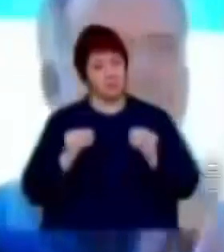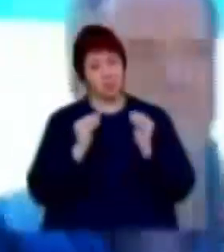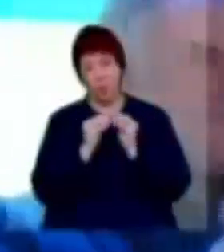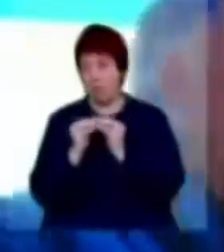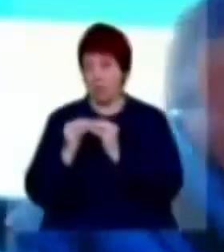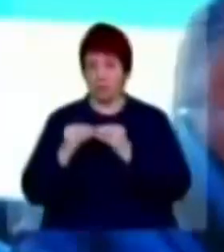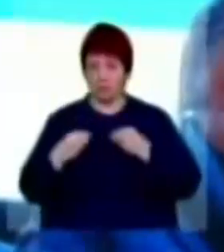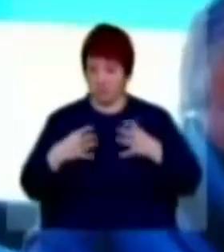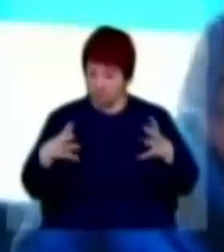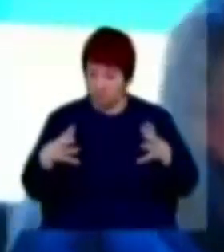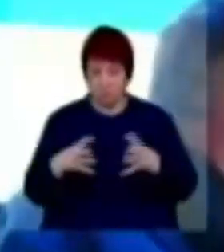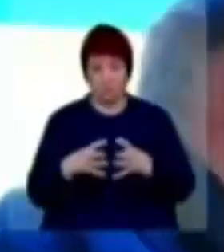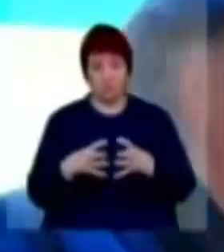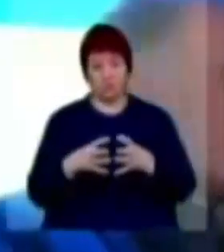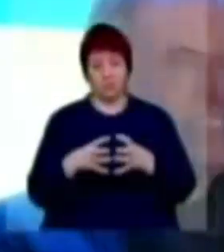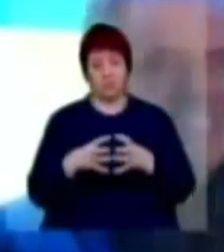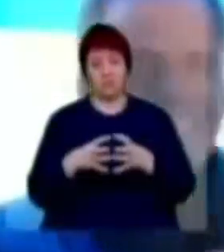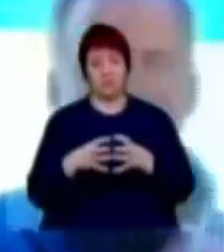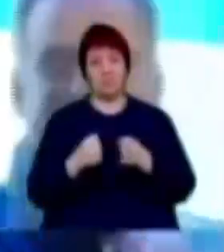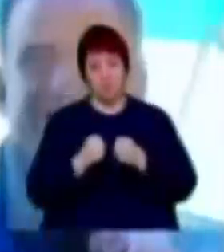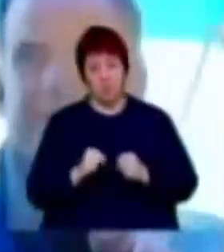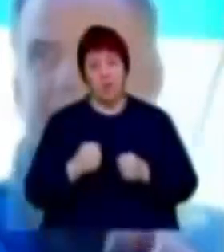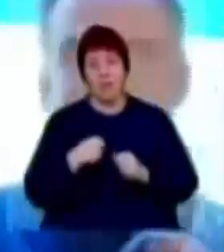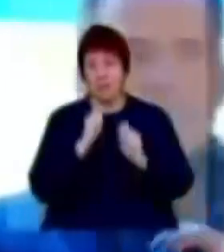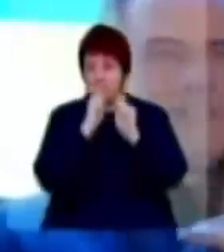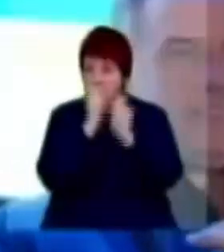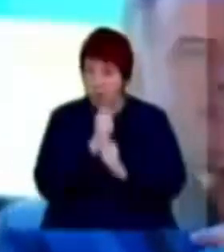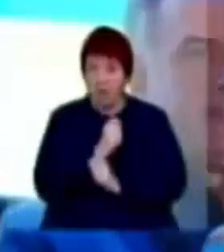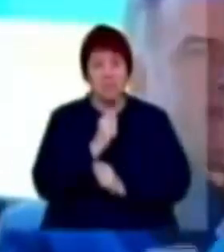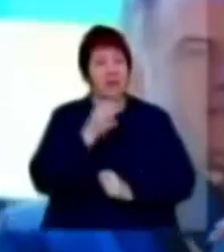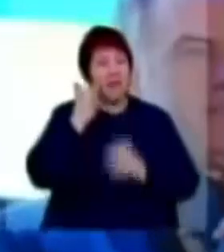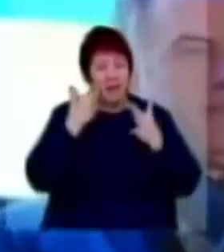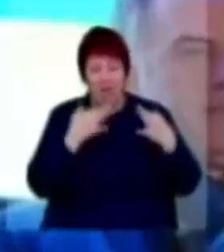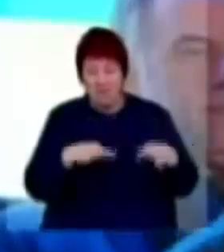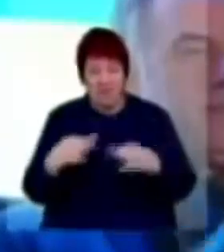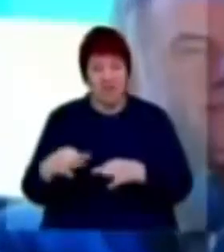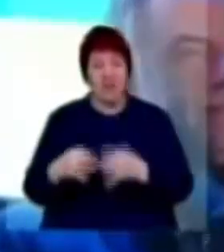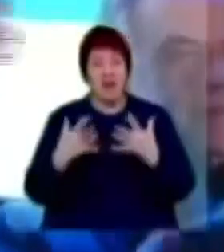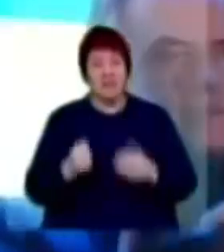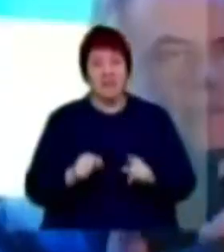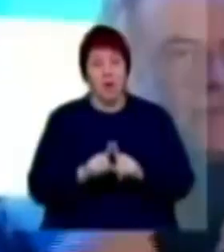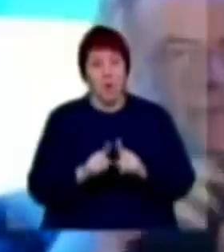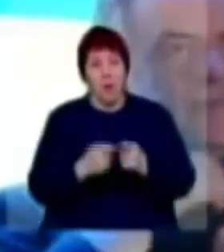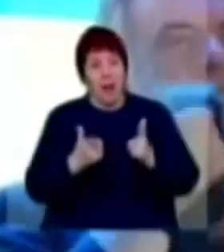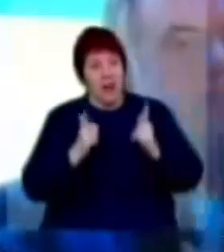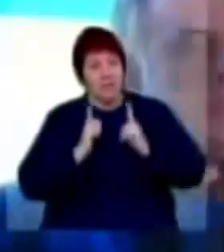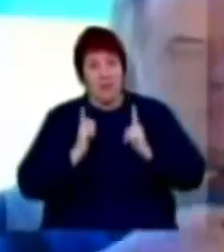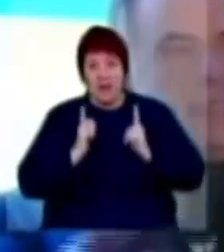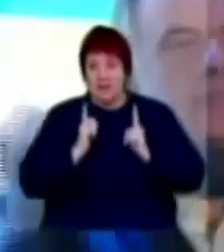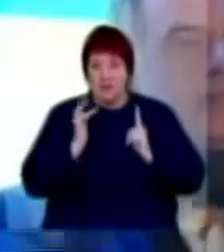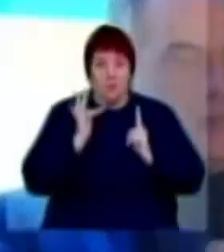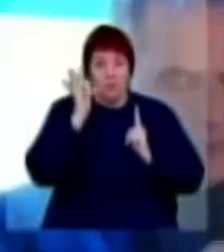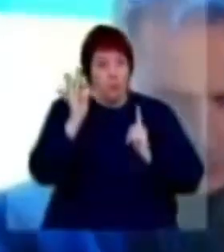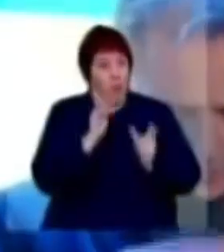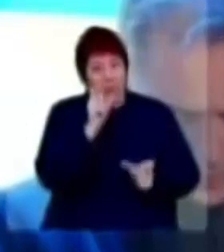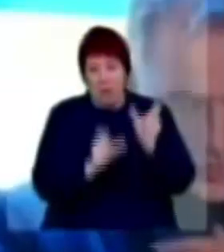y compañeros con todo realid para devolverle la esperanza al Uruguay